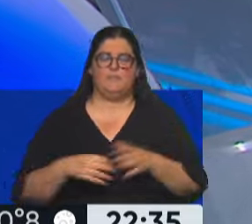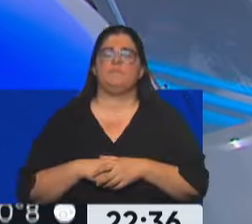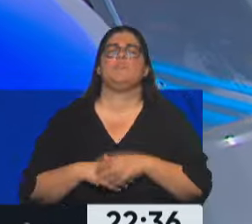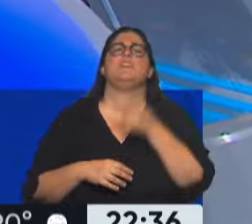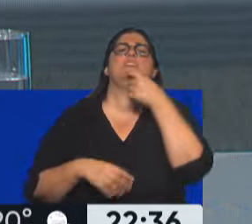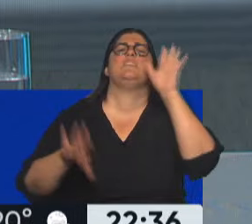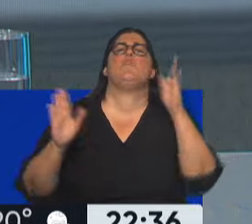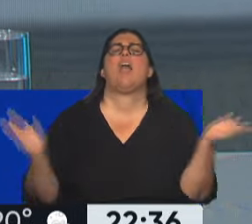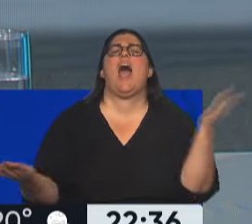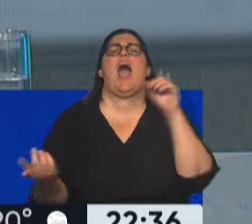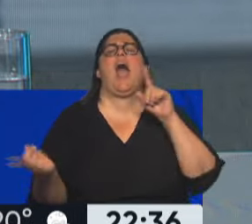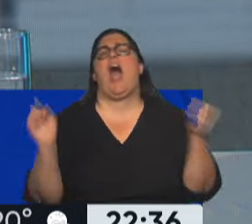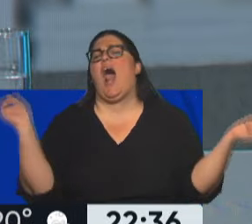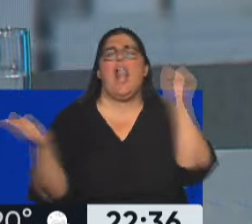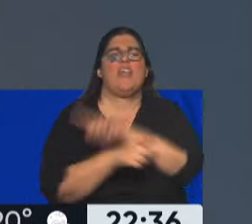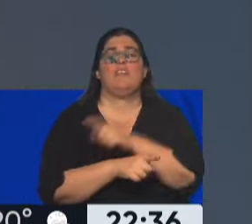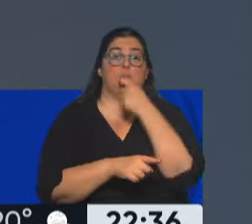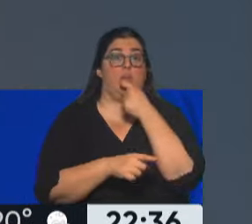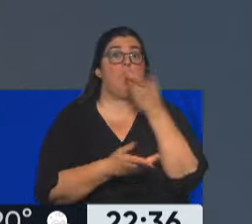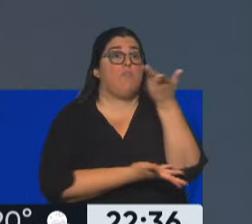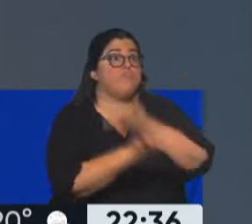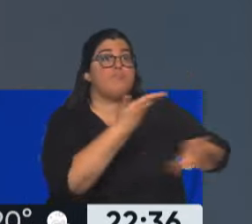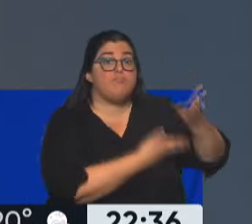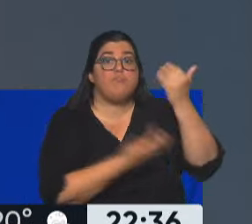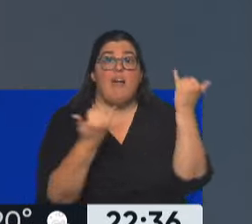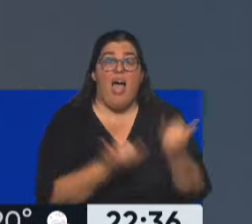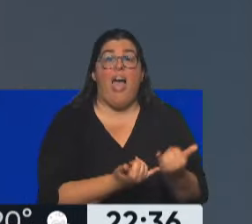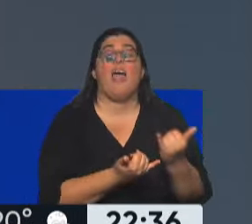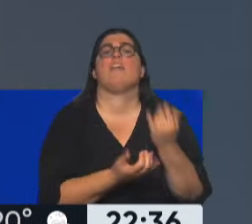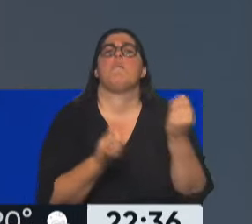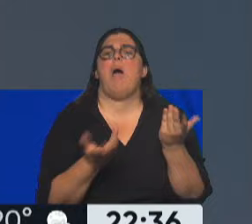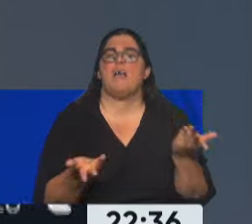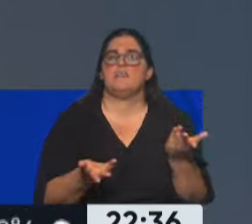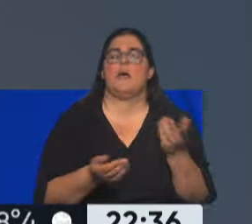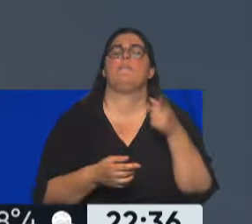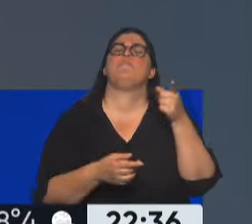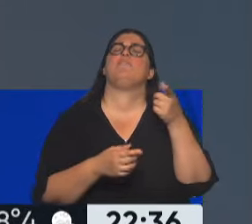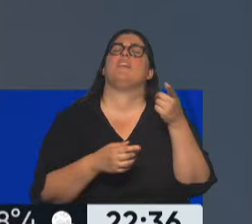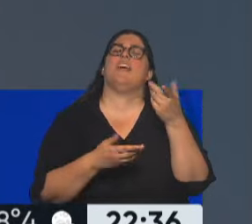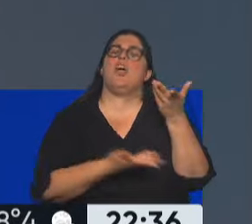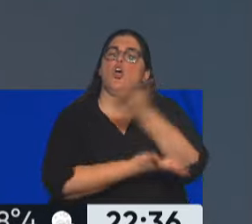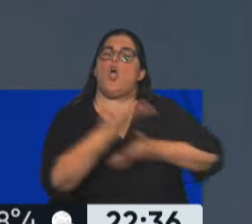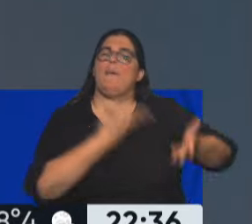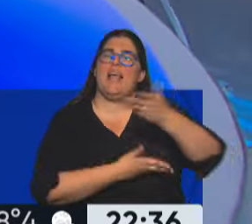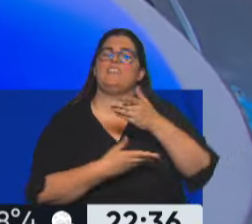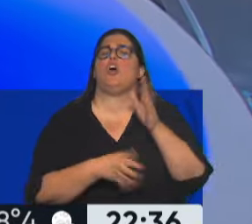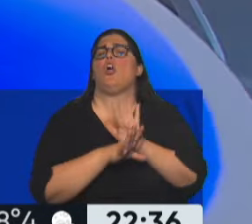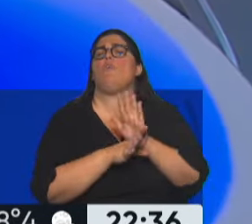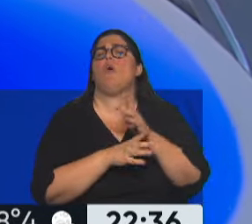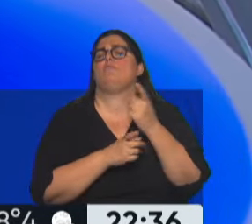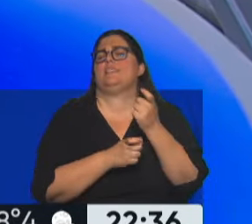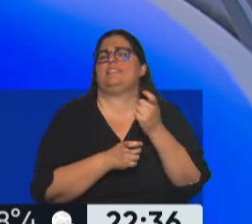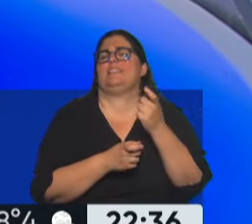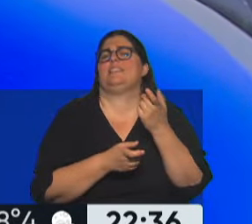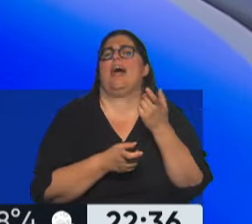al revés, si hubiese cooperación? La cooperación es un presupuesto para trabajar y obtener algunos resultados en el corto y mediano plazo.